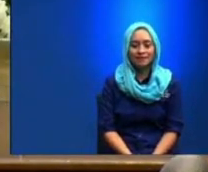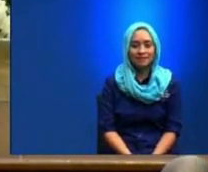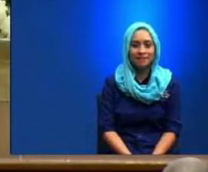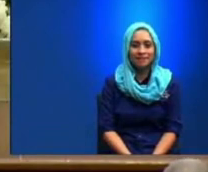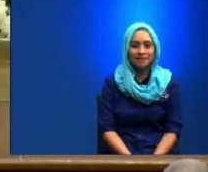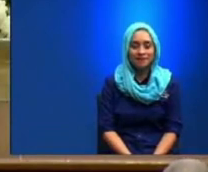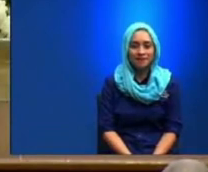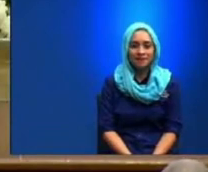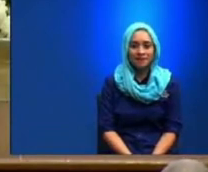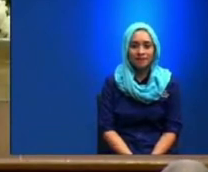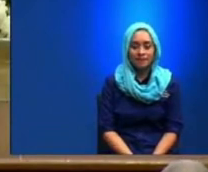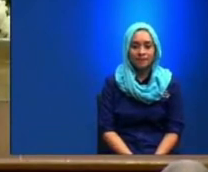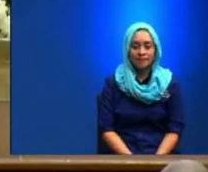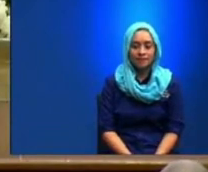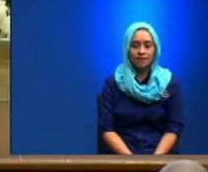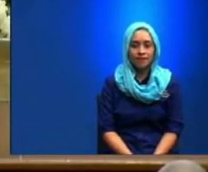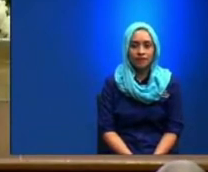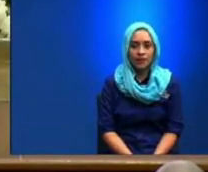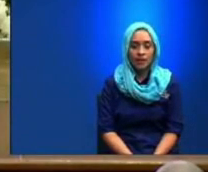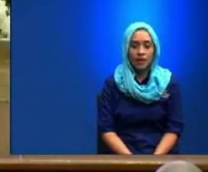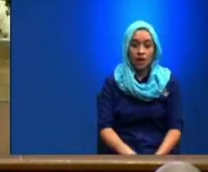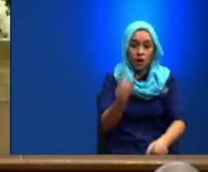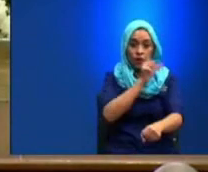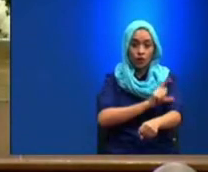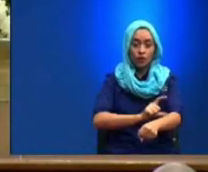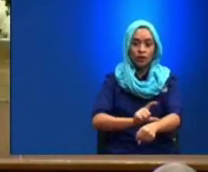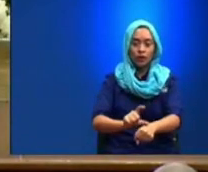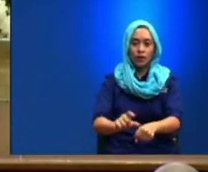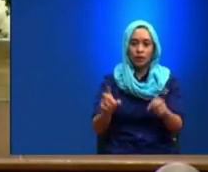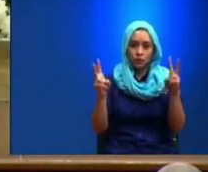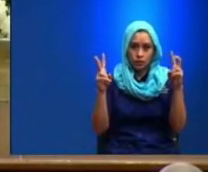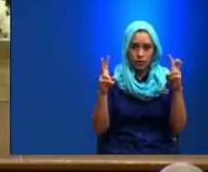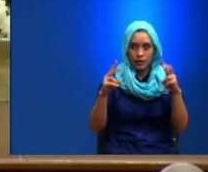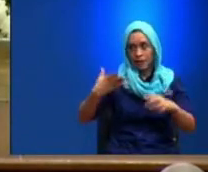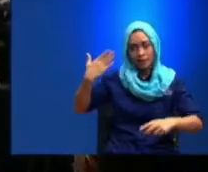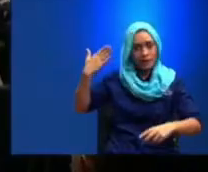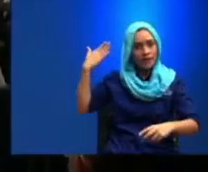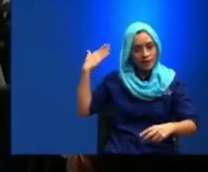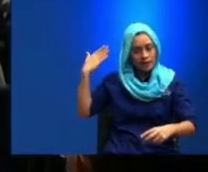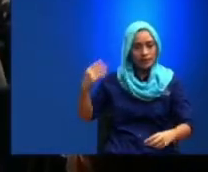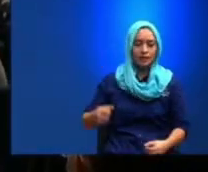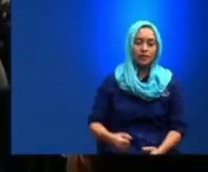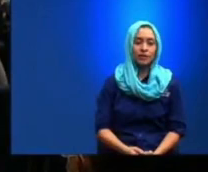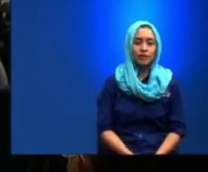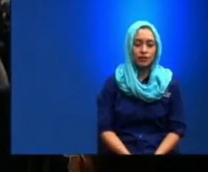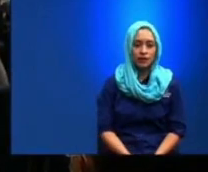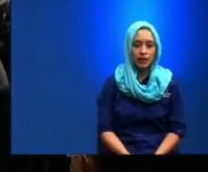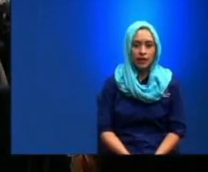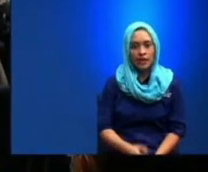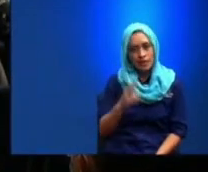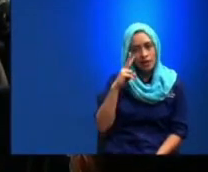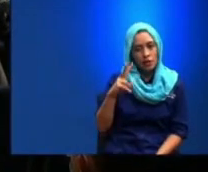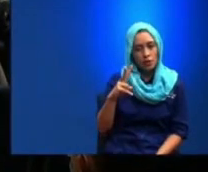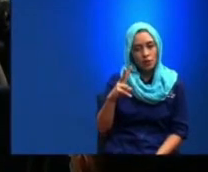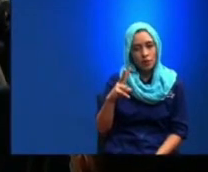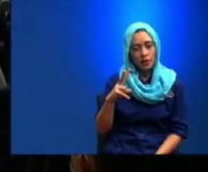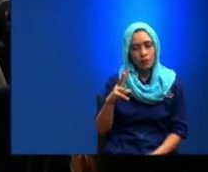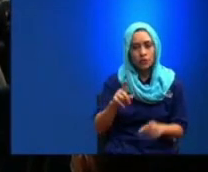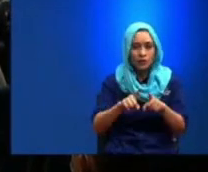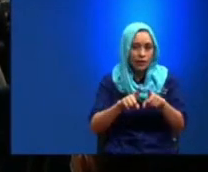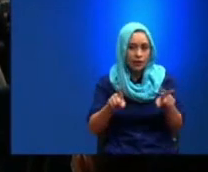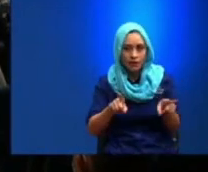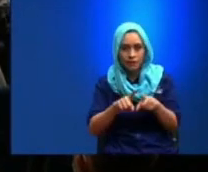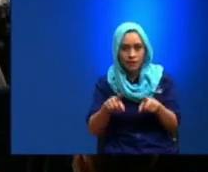hemos abordado desde diferentes ángulos perspectivas más o menos y lo veo yo como que si